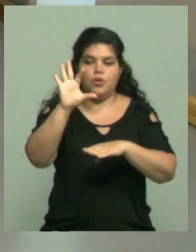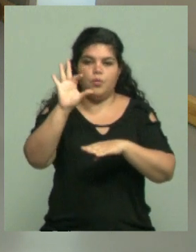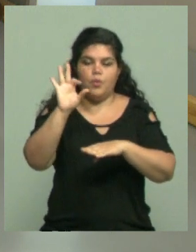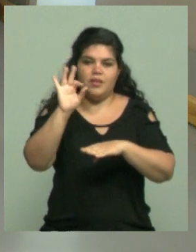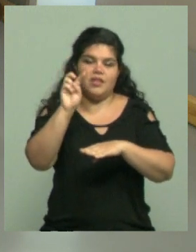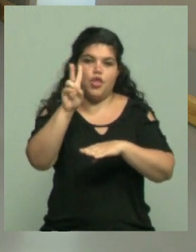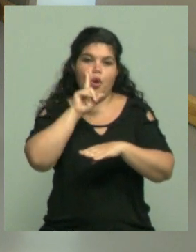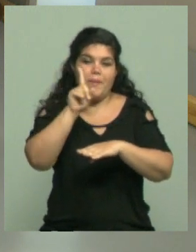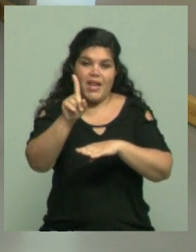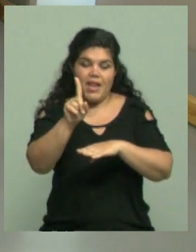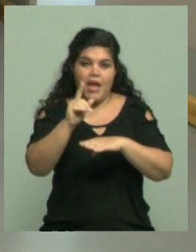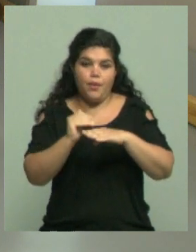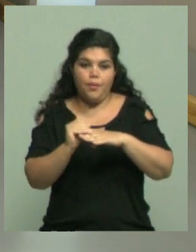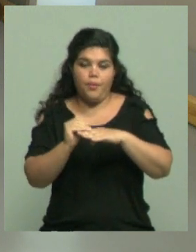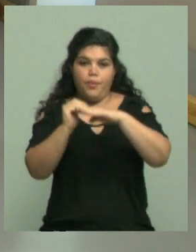252.000 a